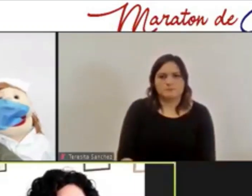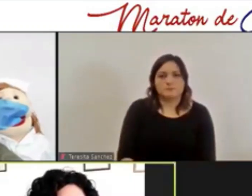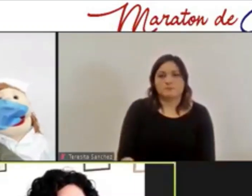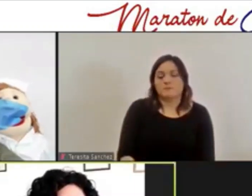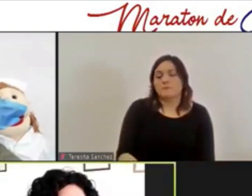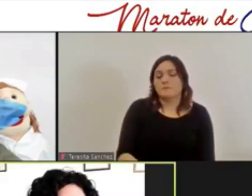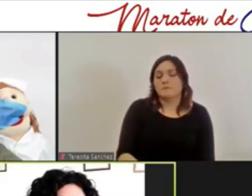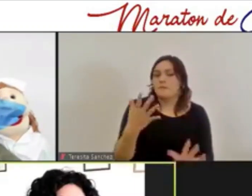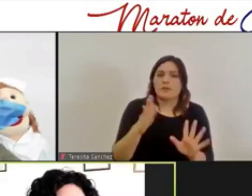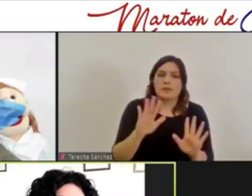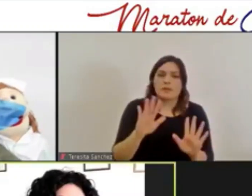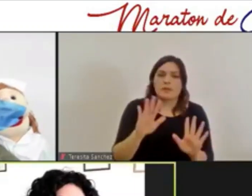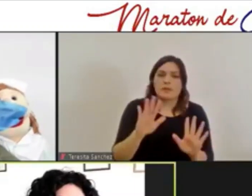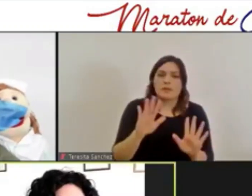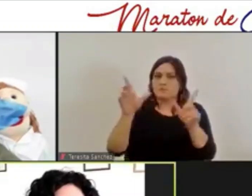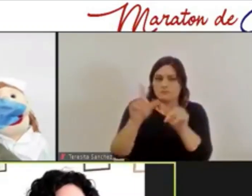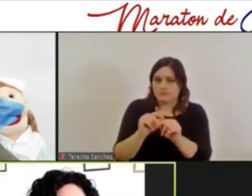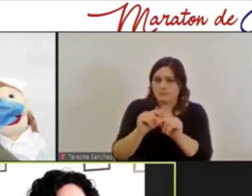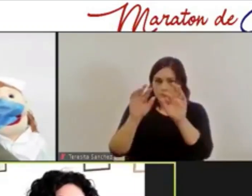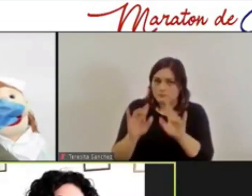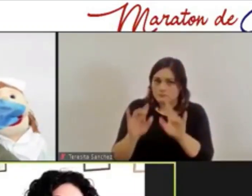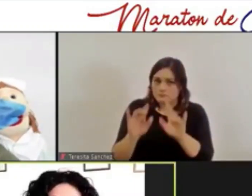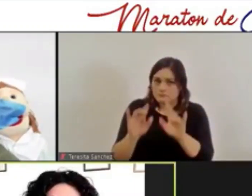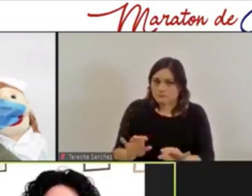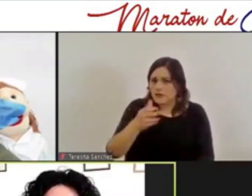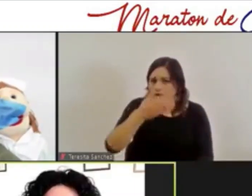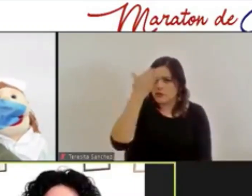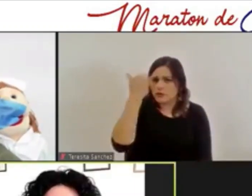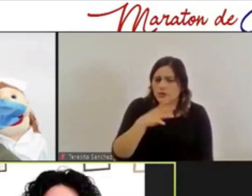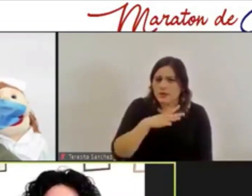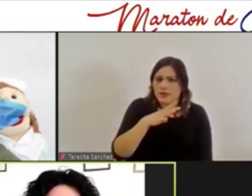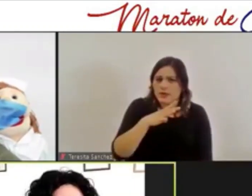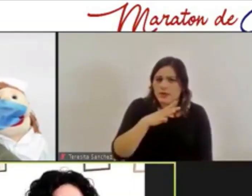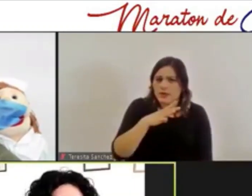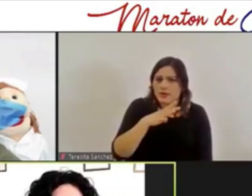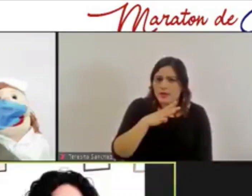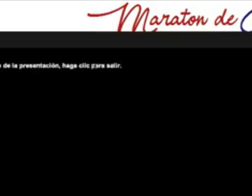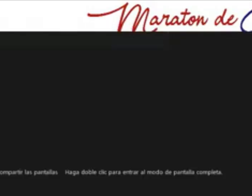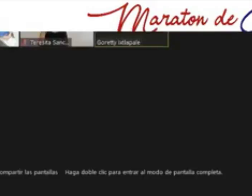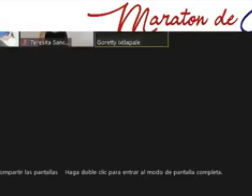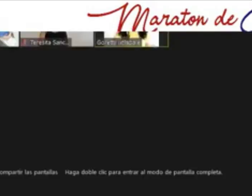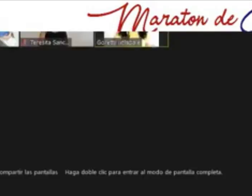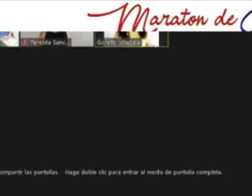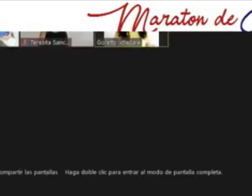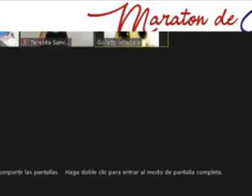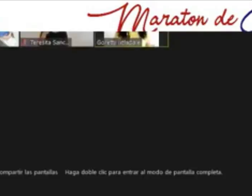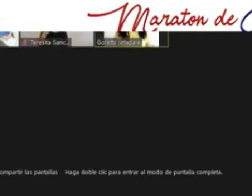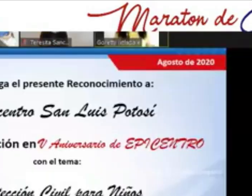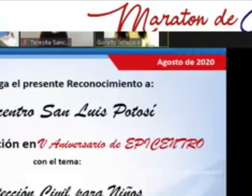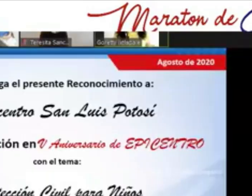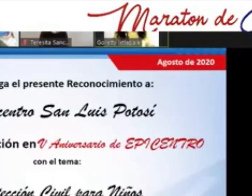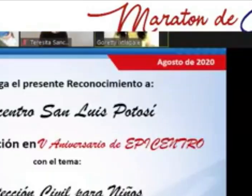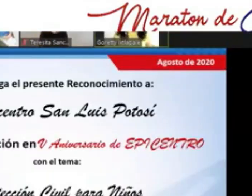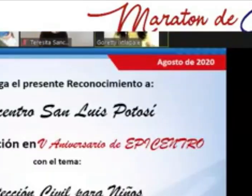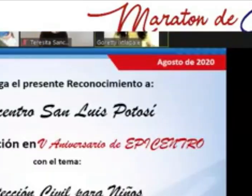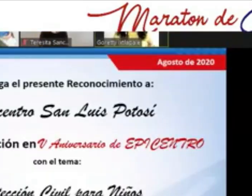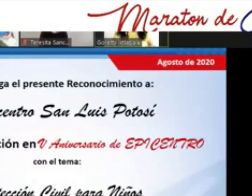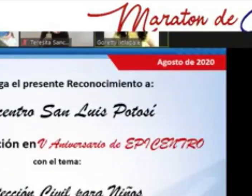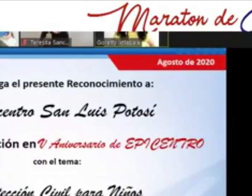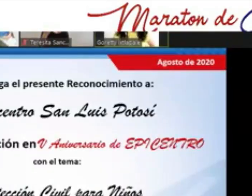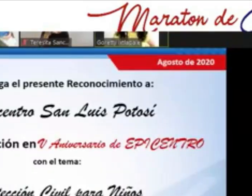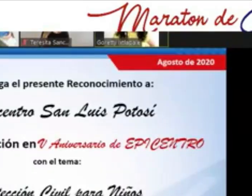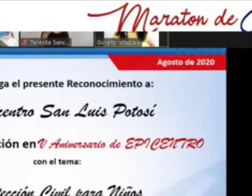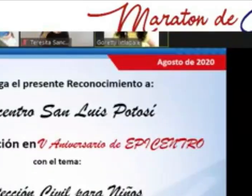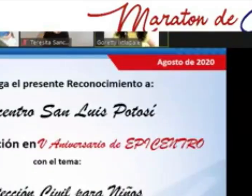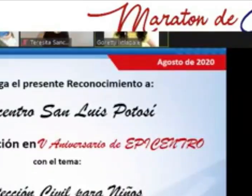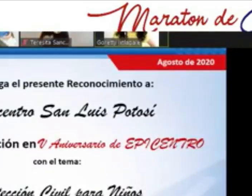que yo tengo. No sé si por ahí el equipo técnico tenga listos unos reconocimientos. A ver si después le hacemos uno para los